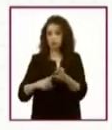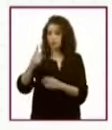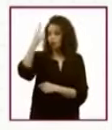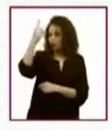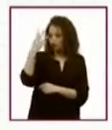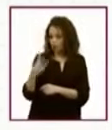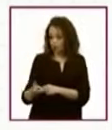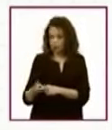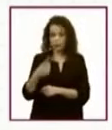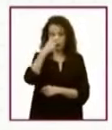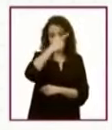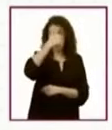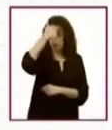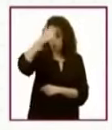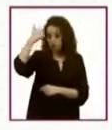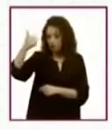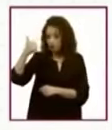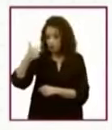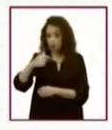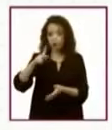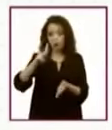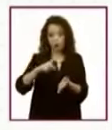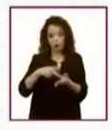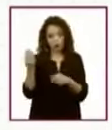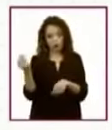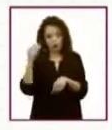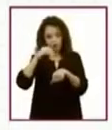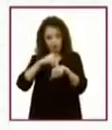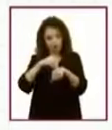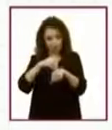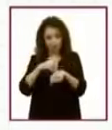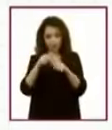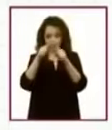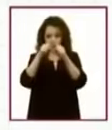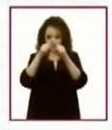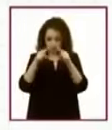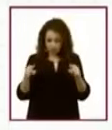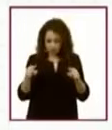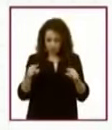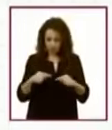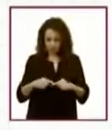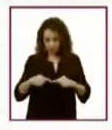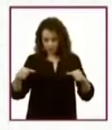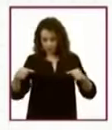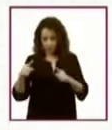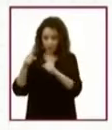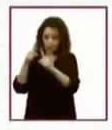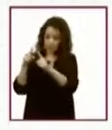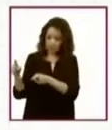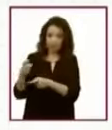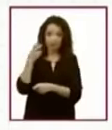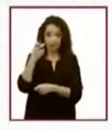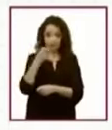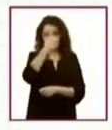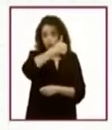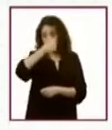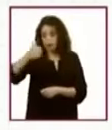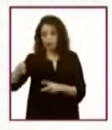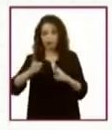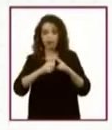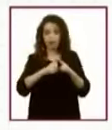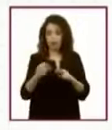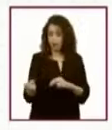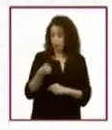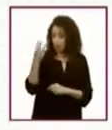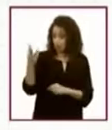de ellos hay que aplicar la iteración. Si en la figura original la medida de cada lado se dividió entre 3, ahora hay que